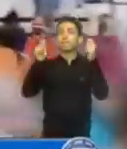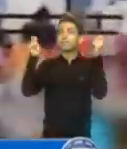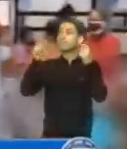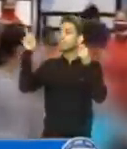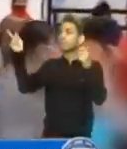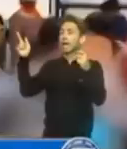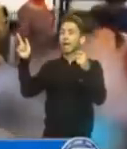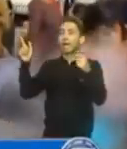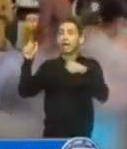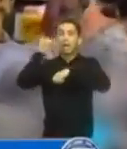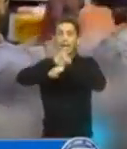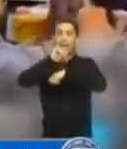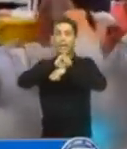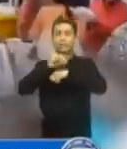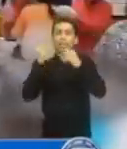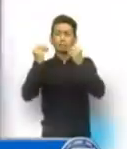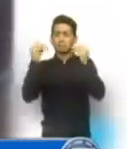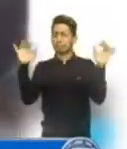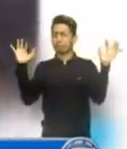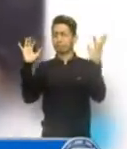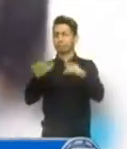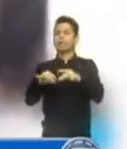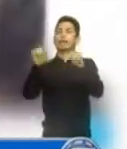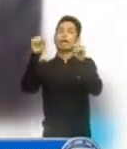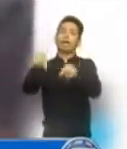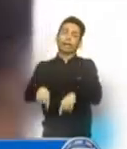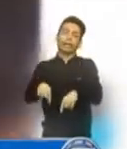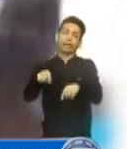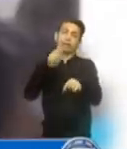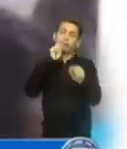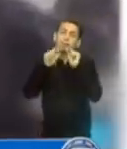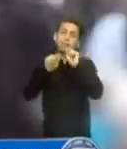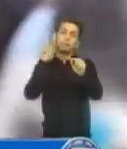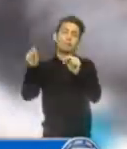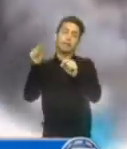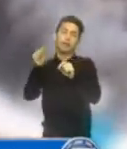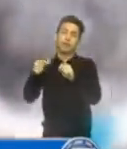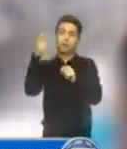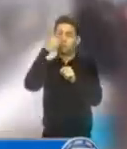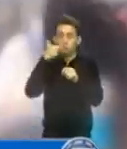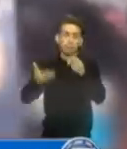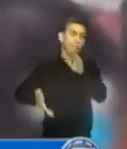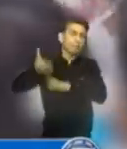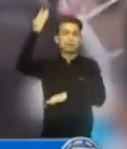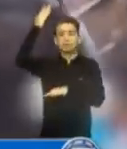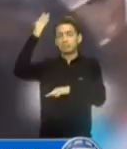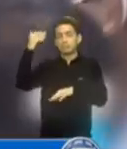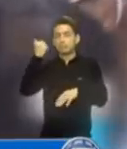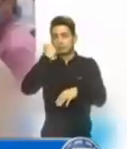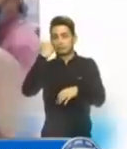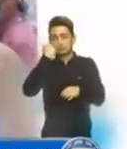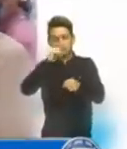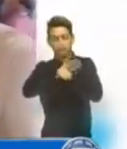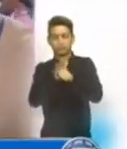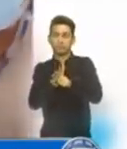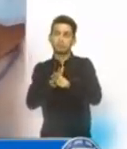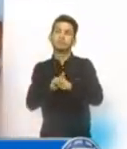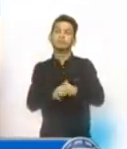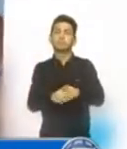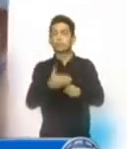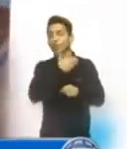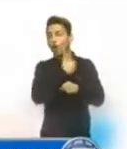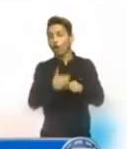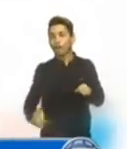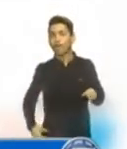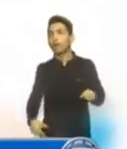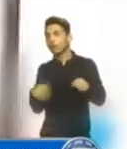miles de personas en varios puntos del país en estos días explican este agravamiento en India. El gobierno central envió trenes especiales